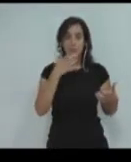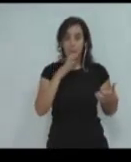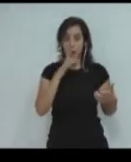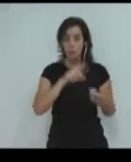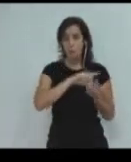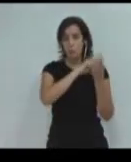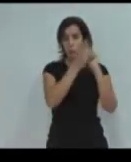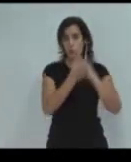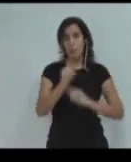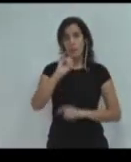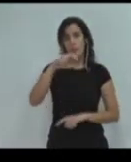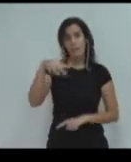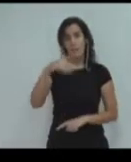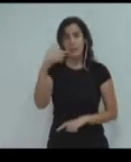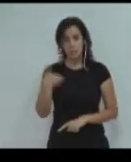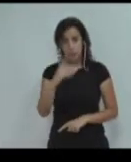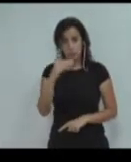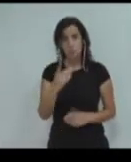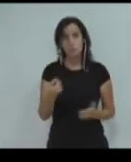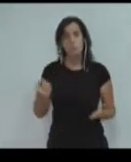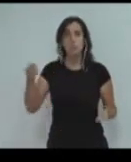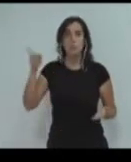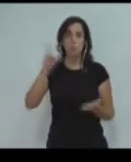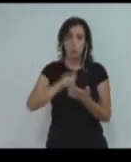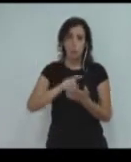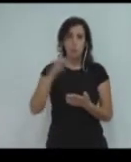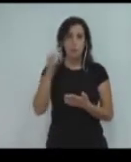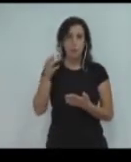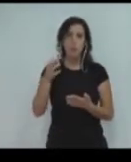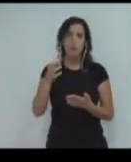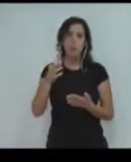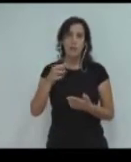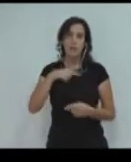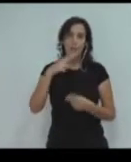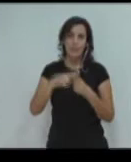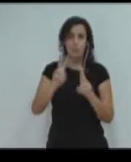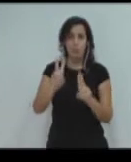a IndexSign, pues tienes otra vez que volver a renombrar el idioma, ¿no?